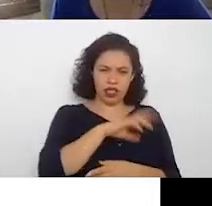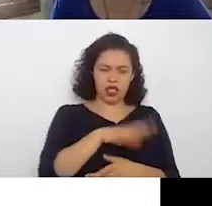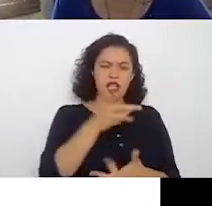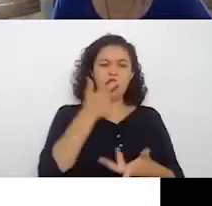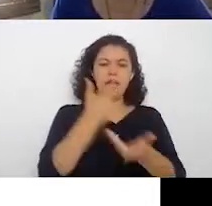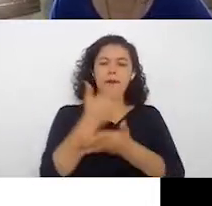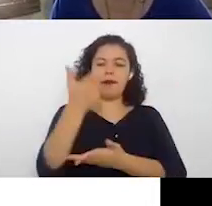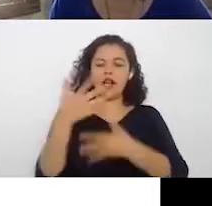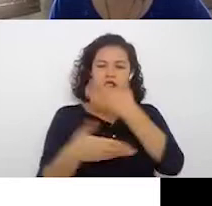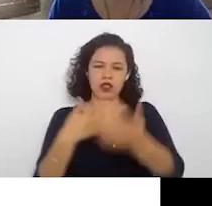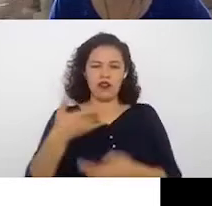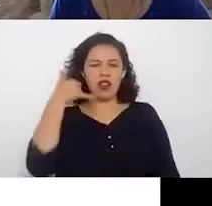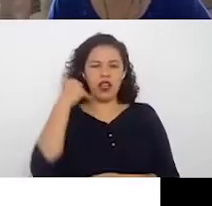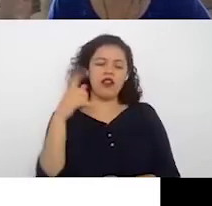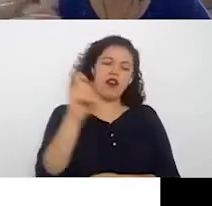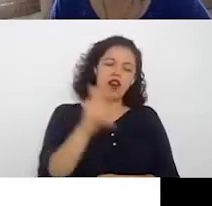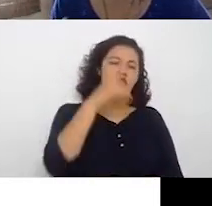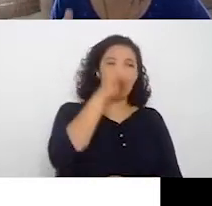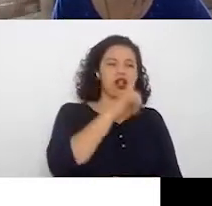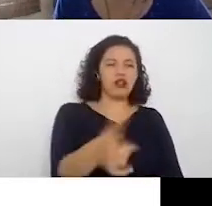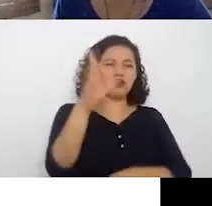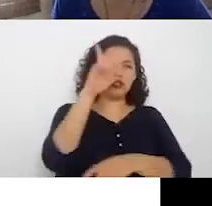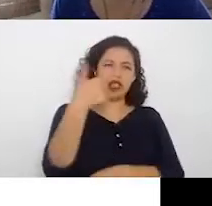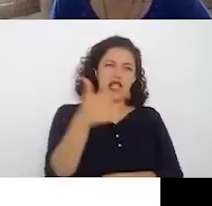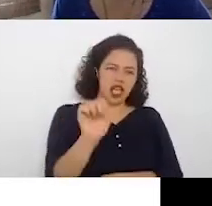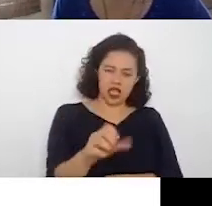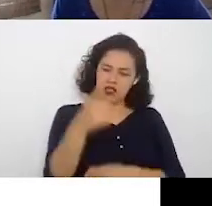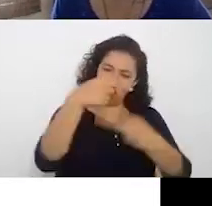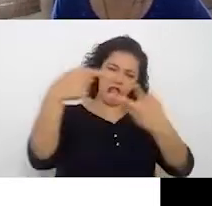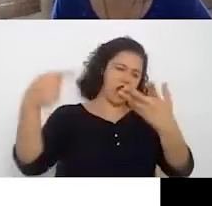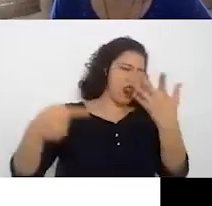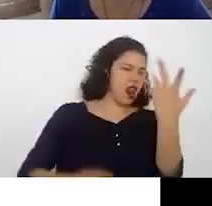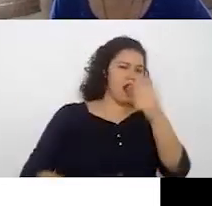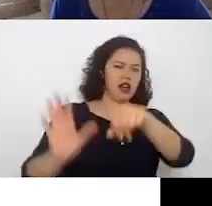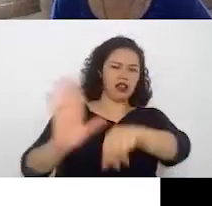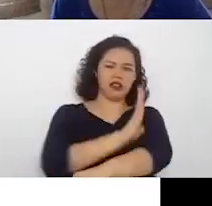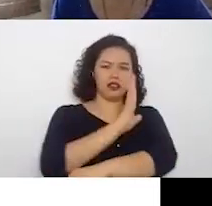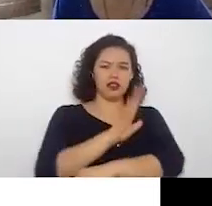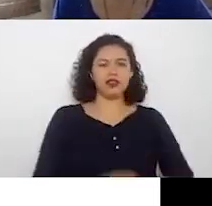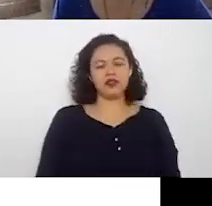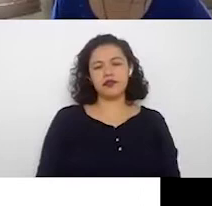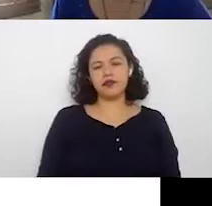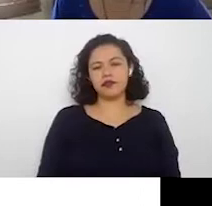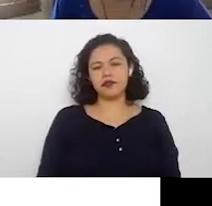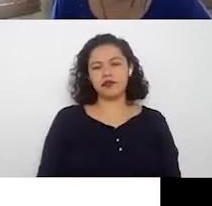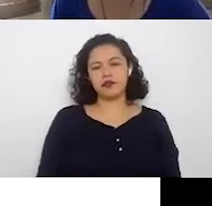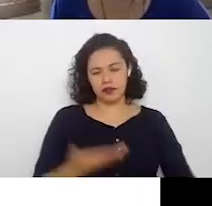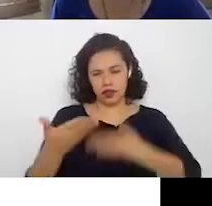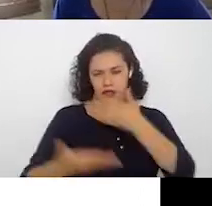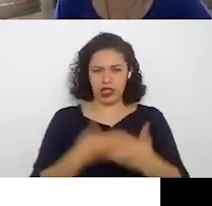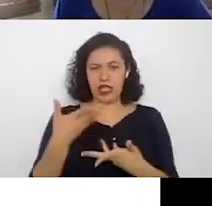servicios, teléfono, agua, luz, gas, la electricidad, ¿verdad? Todos estos servicios son